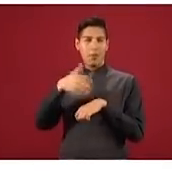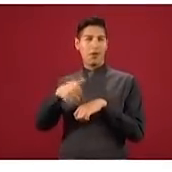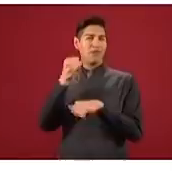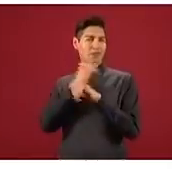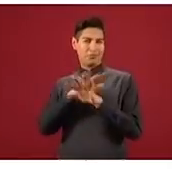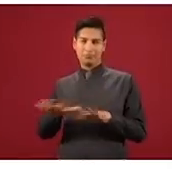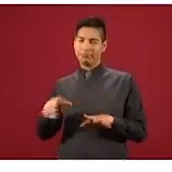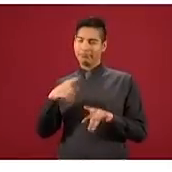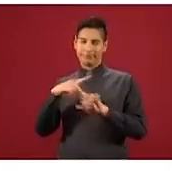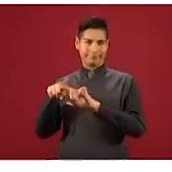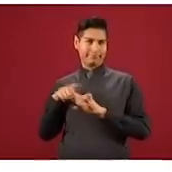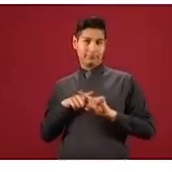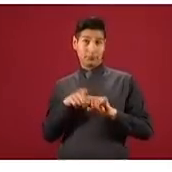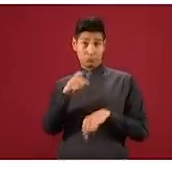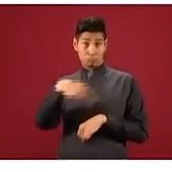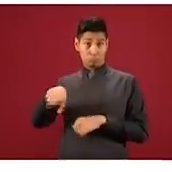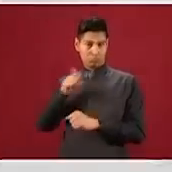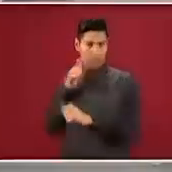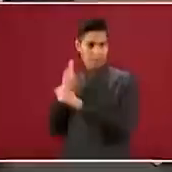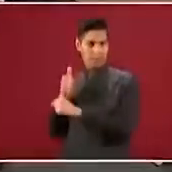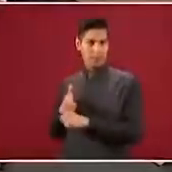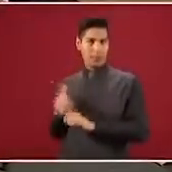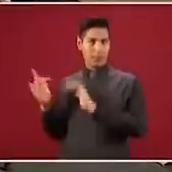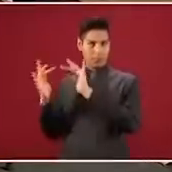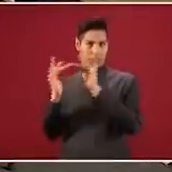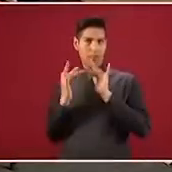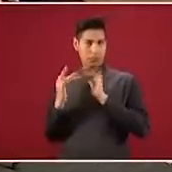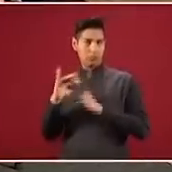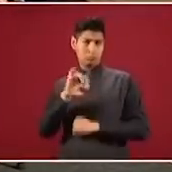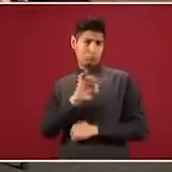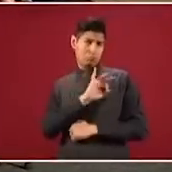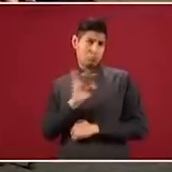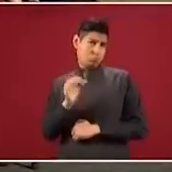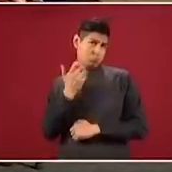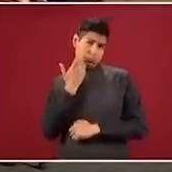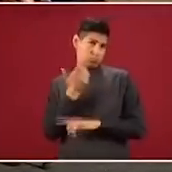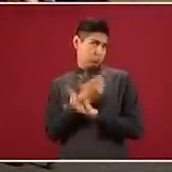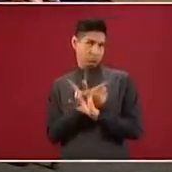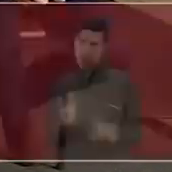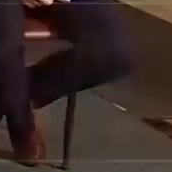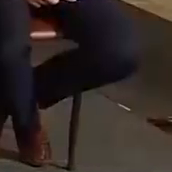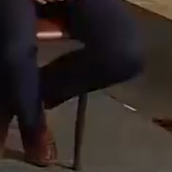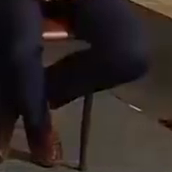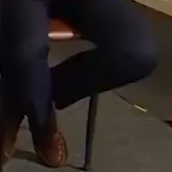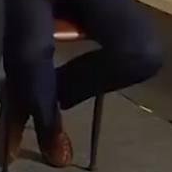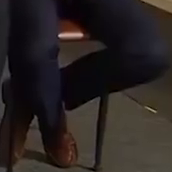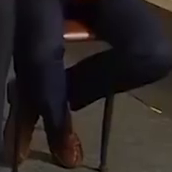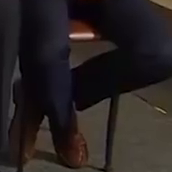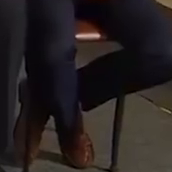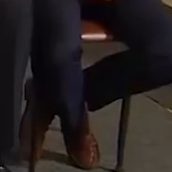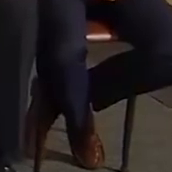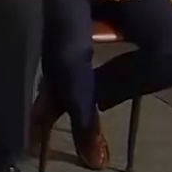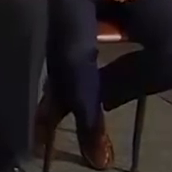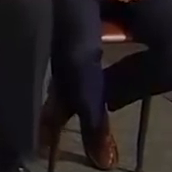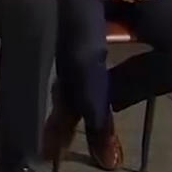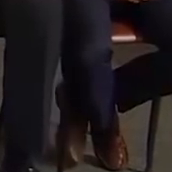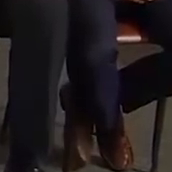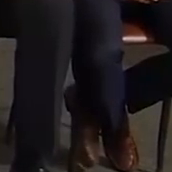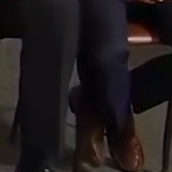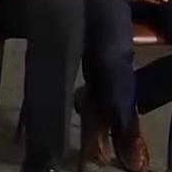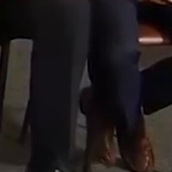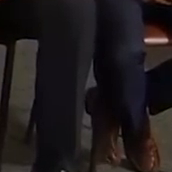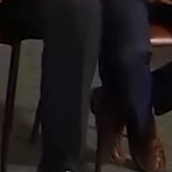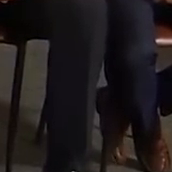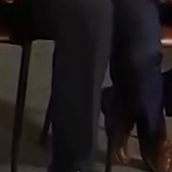los puedan identificar y contactar en caso de que haya una inquietud particular de sus encomiendas.